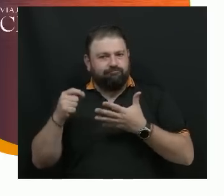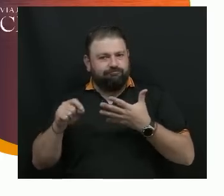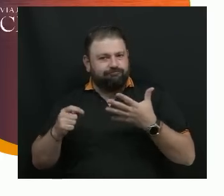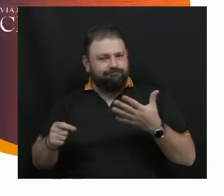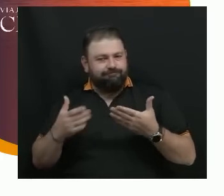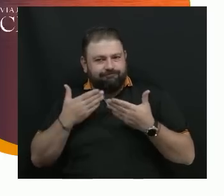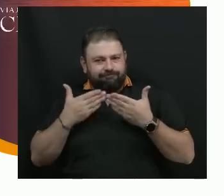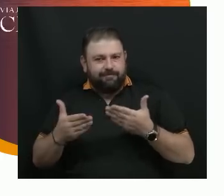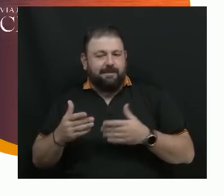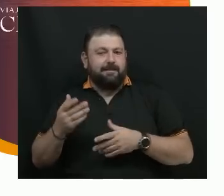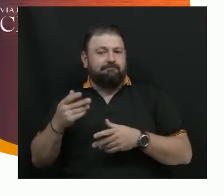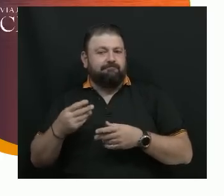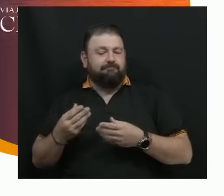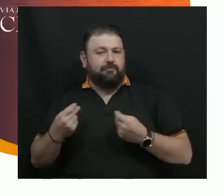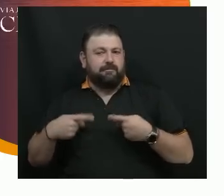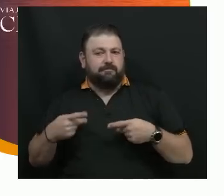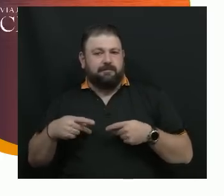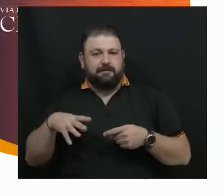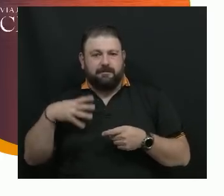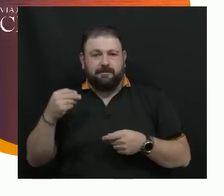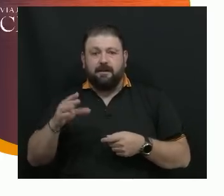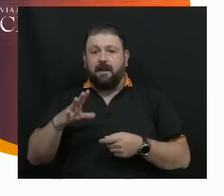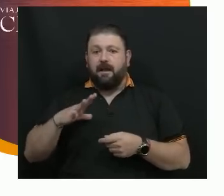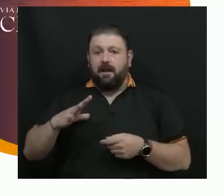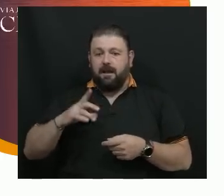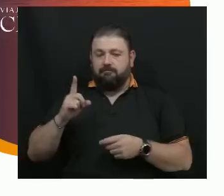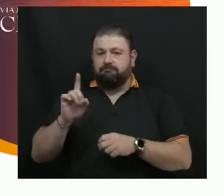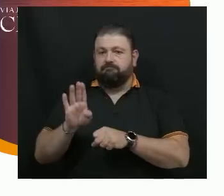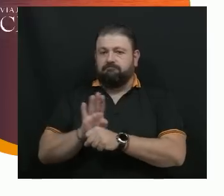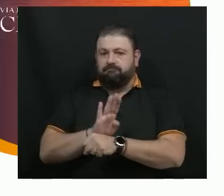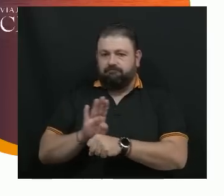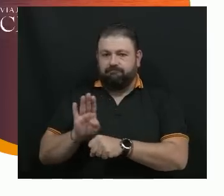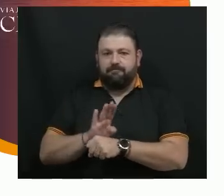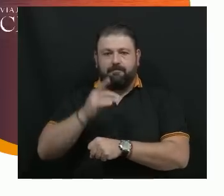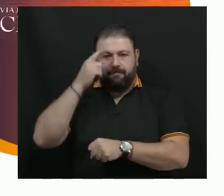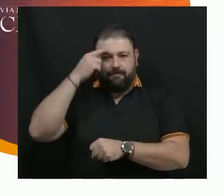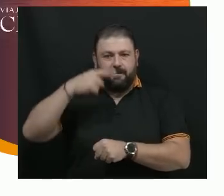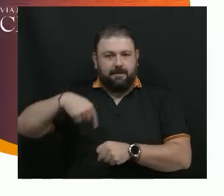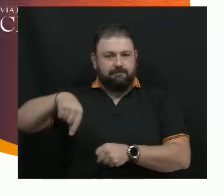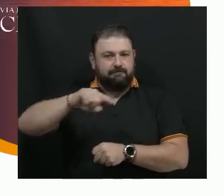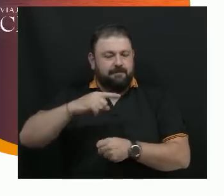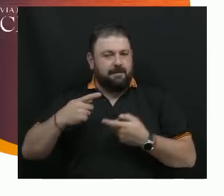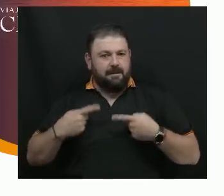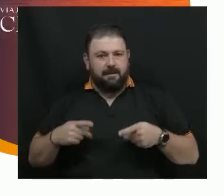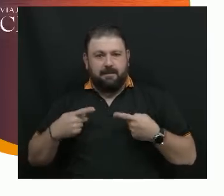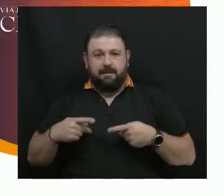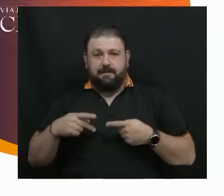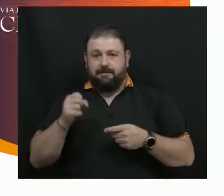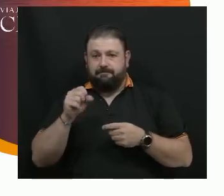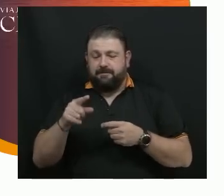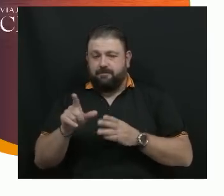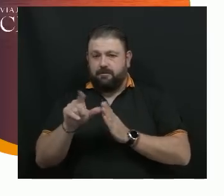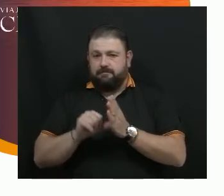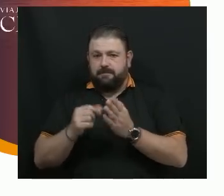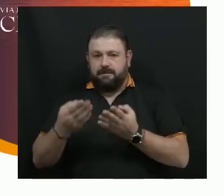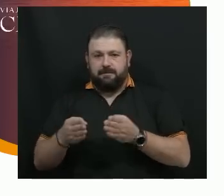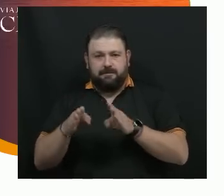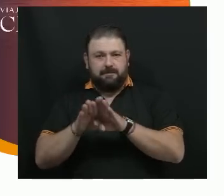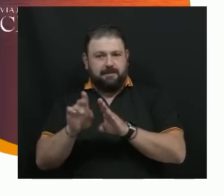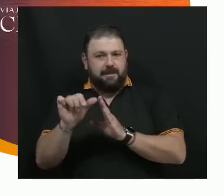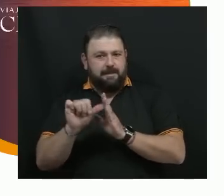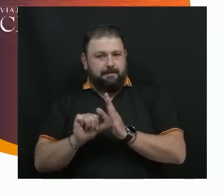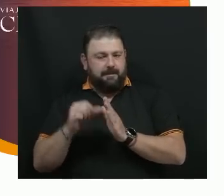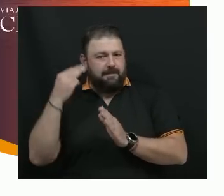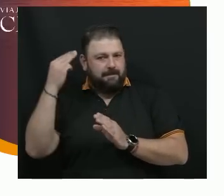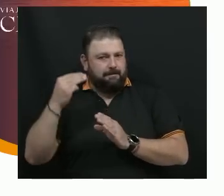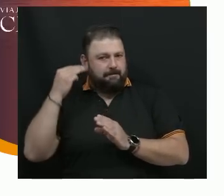gente. Y pues que creen, hay un beneficio para la gente que cierra marzo, que va a ser, estoy seguro que muchísima, se